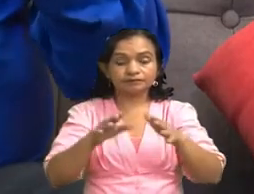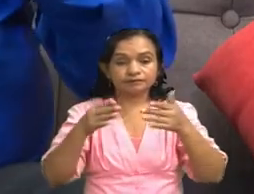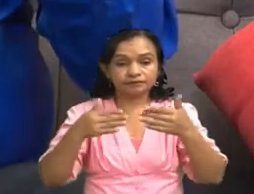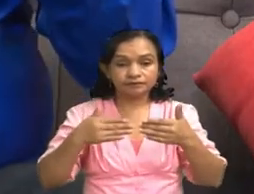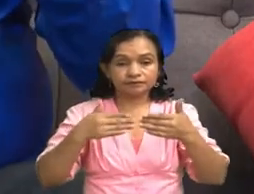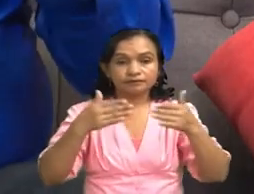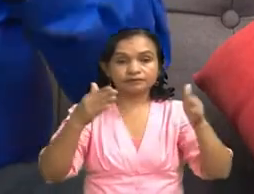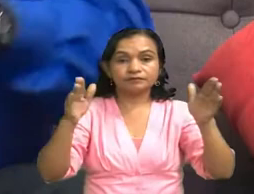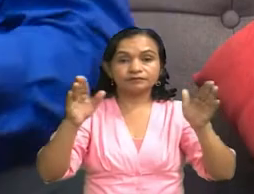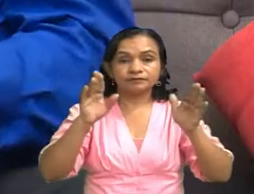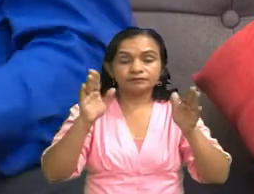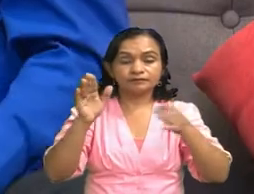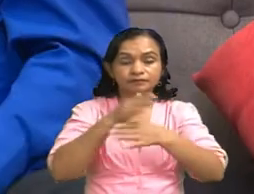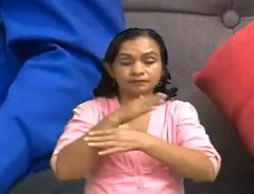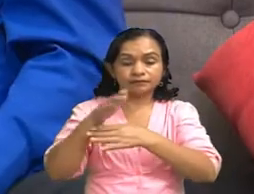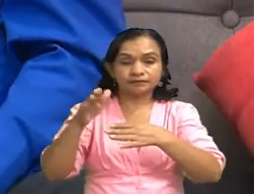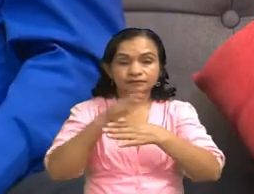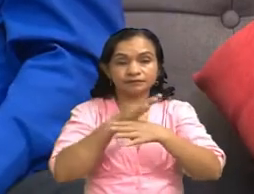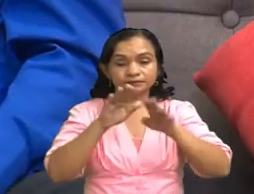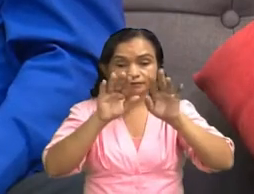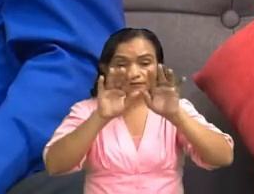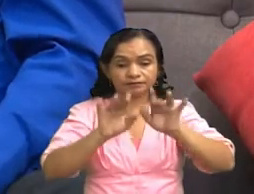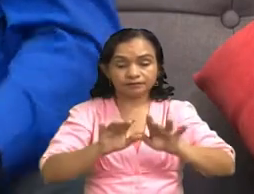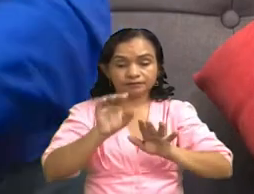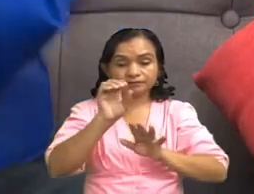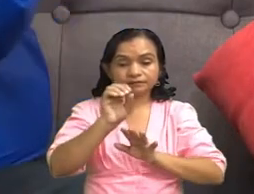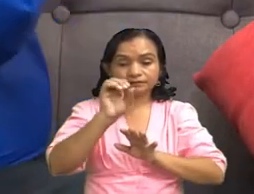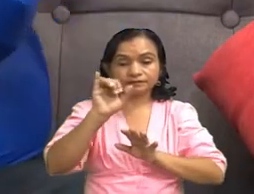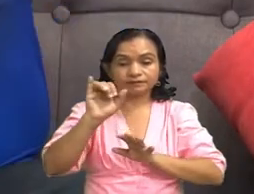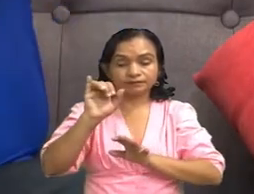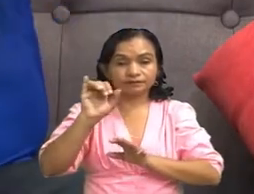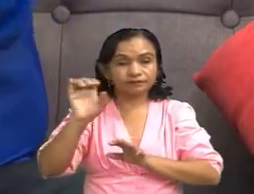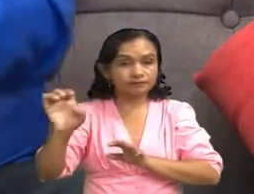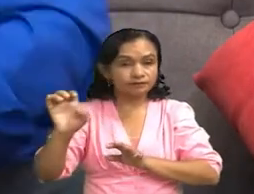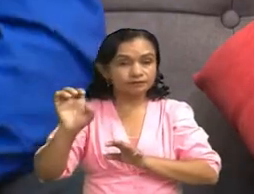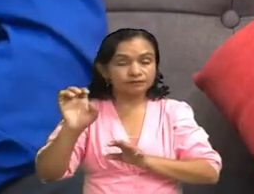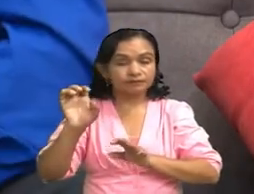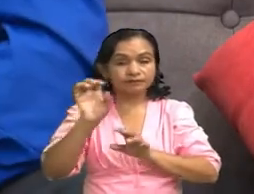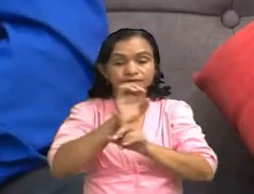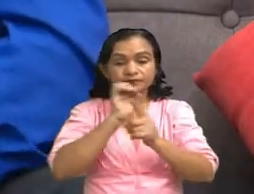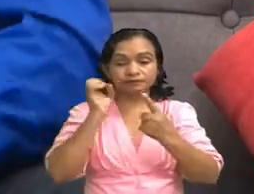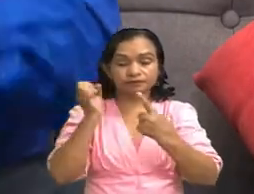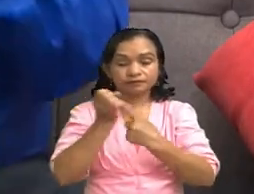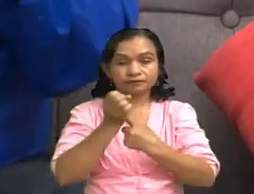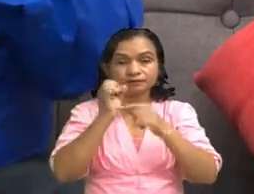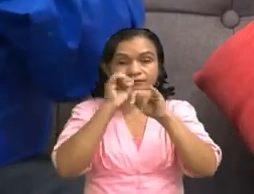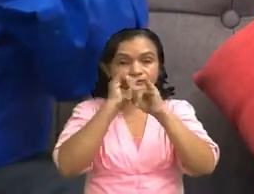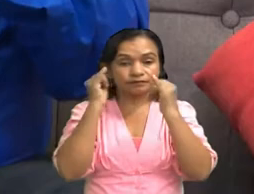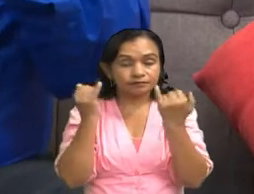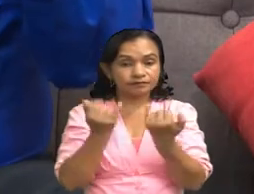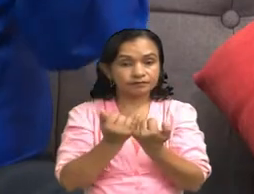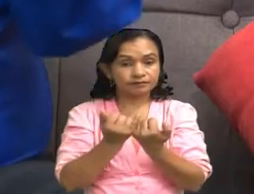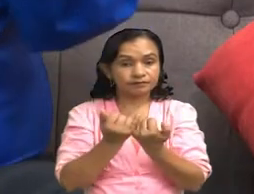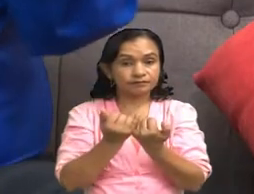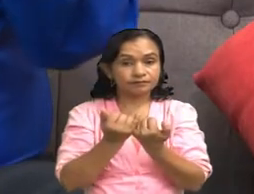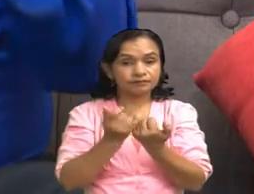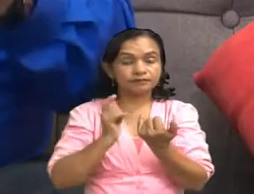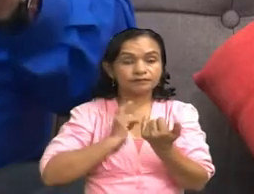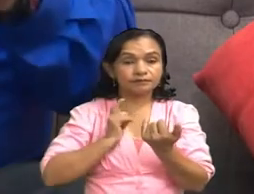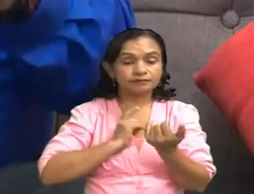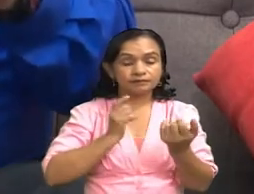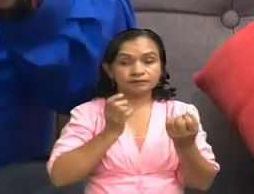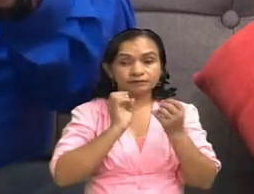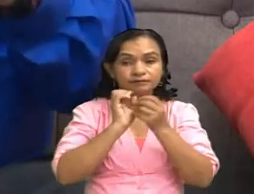aperturan los sistemas electrónicos de la OIE, que es el organismo rector internacional. Sí, sí. Entonces le tenemos que